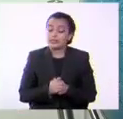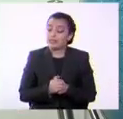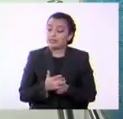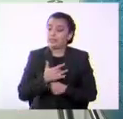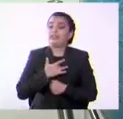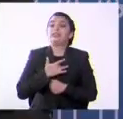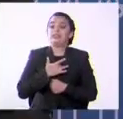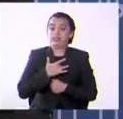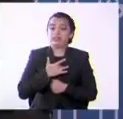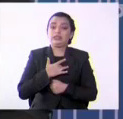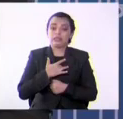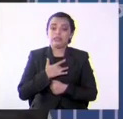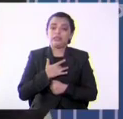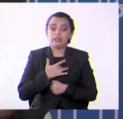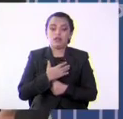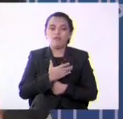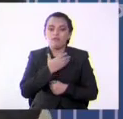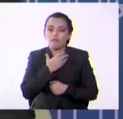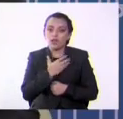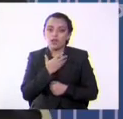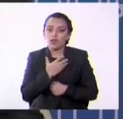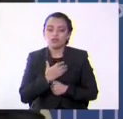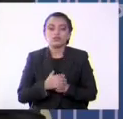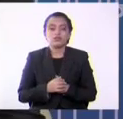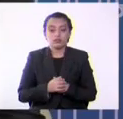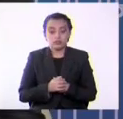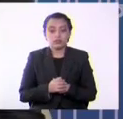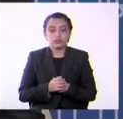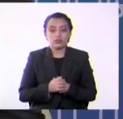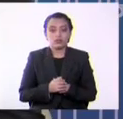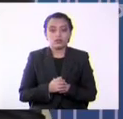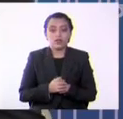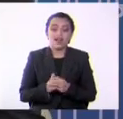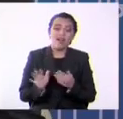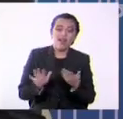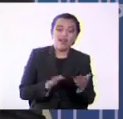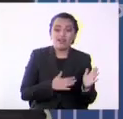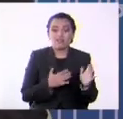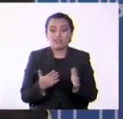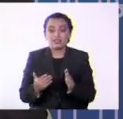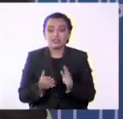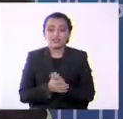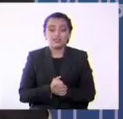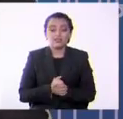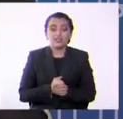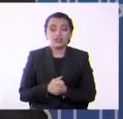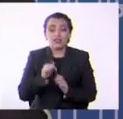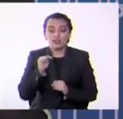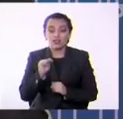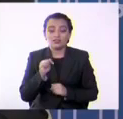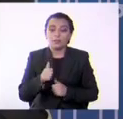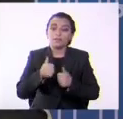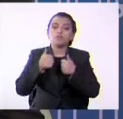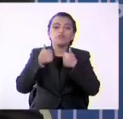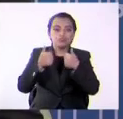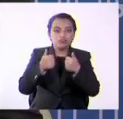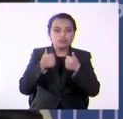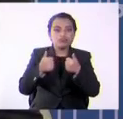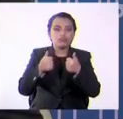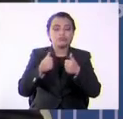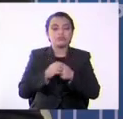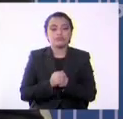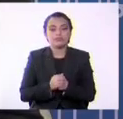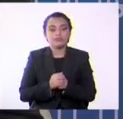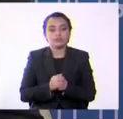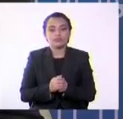Muchas veces la afectación es más que el beneficio. Por lo tanto, También como conclusión, es importante